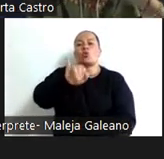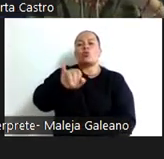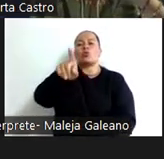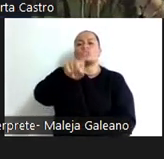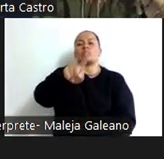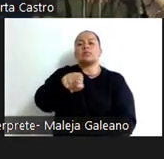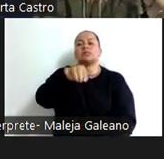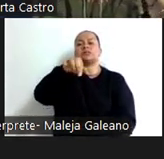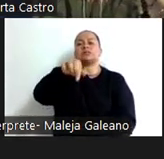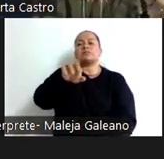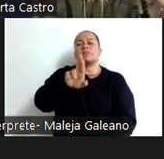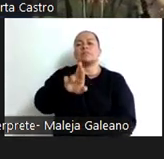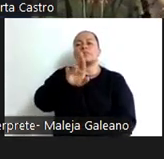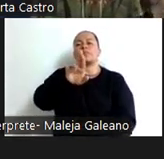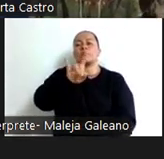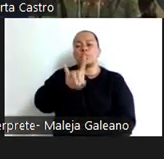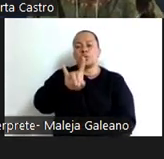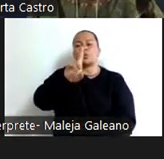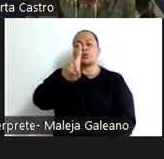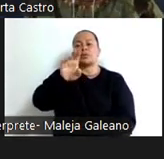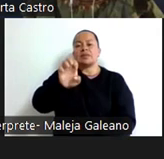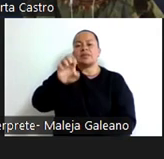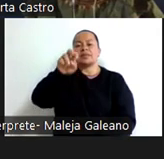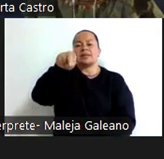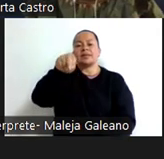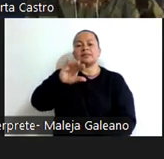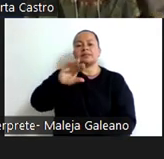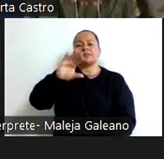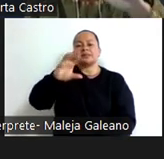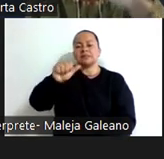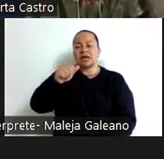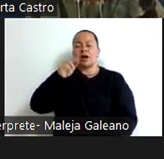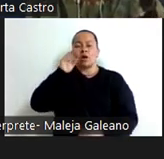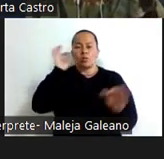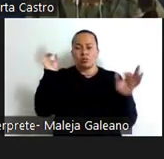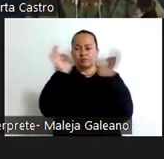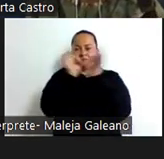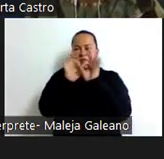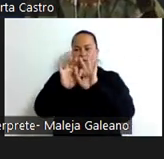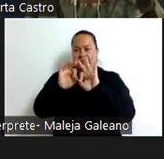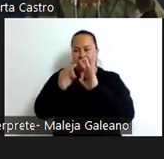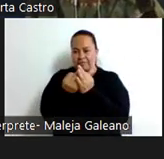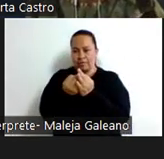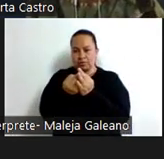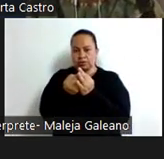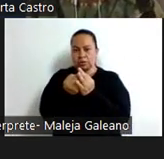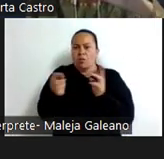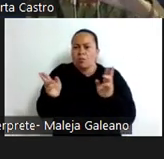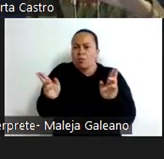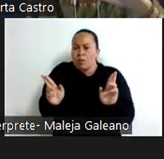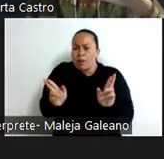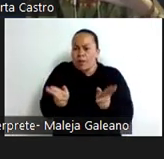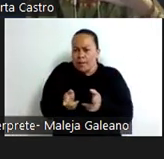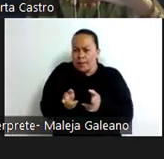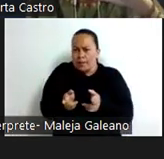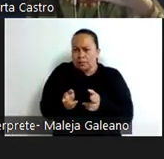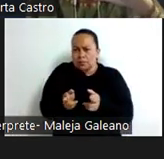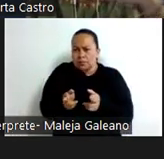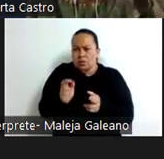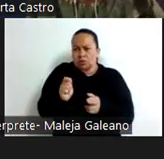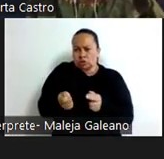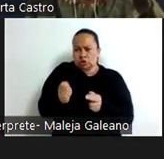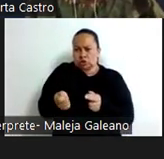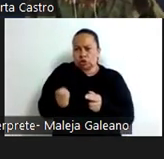del cuidado eh con un enfoque familista es en muy pocas sentencias que la corte eh